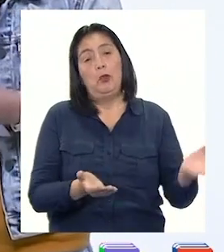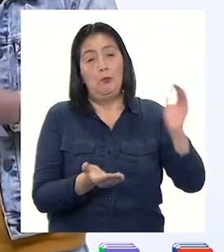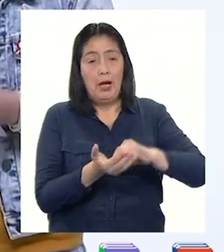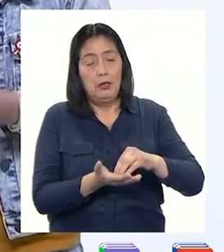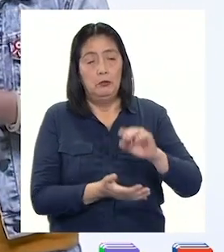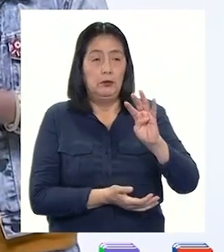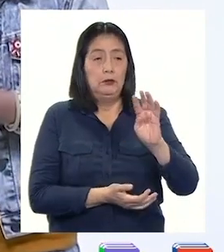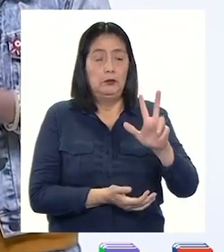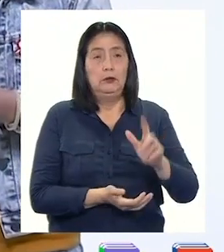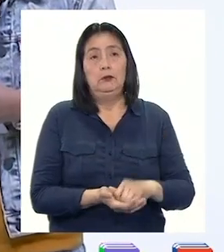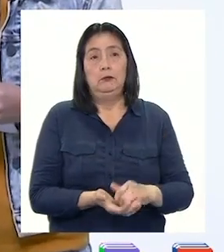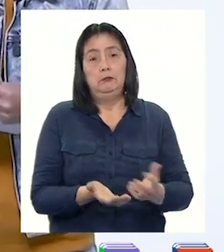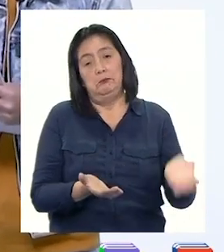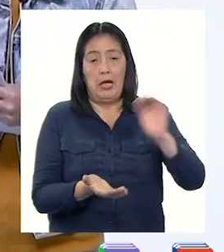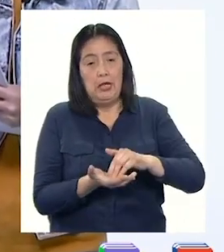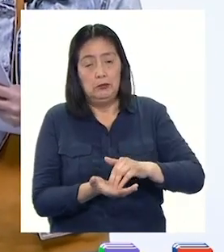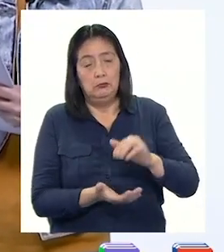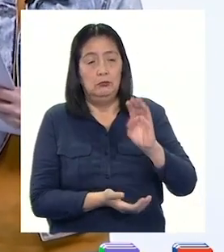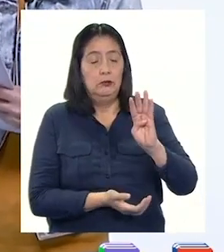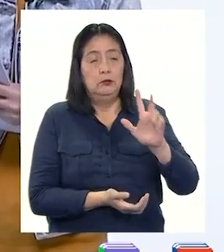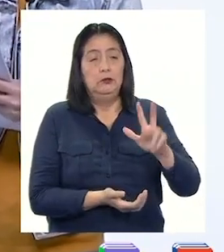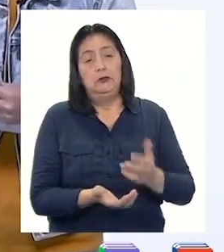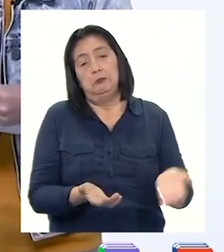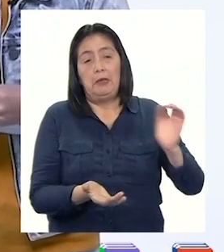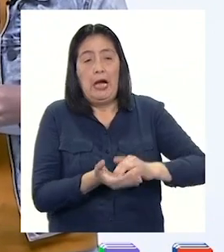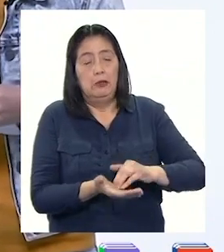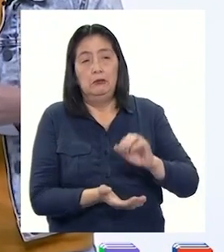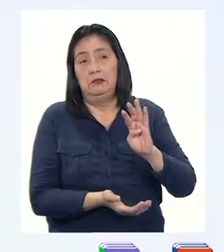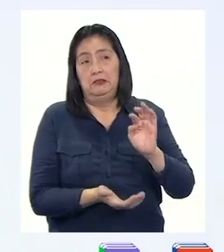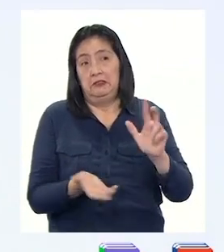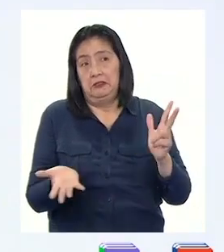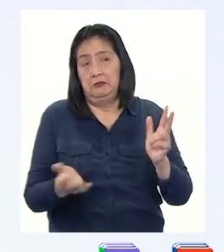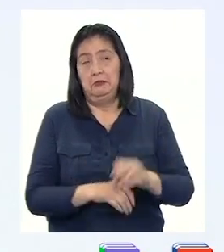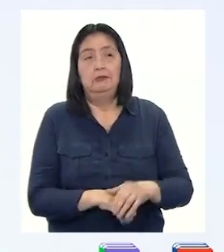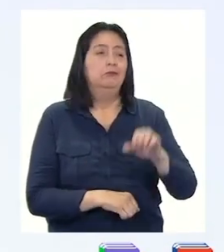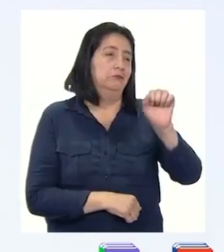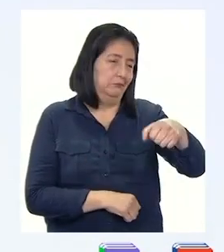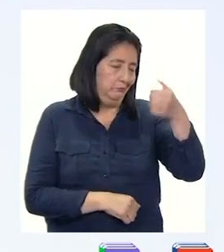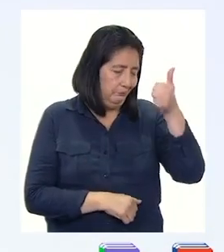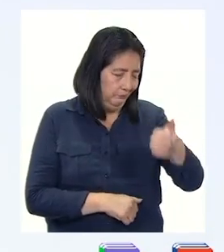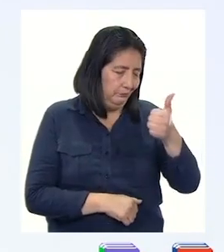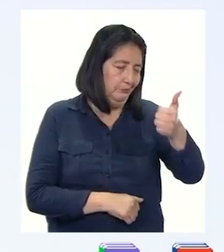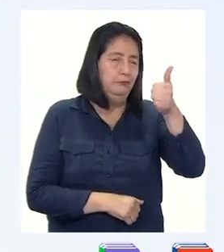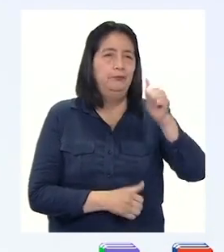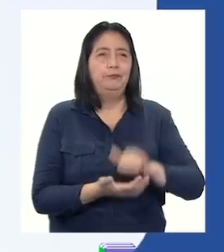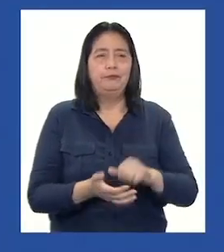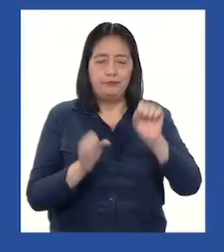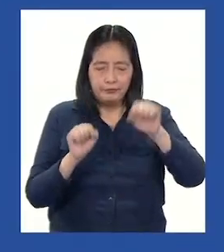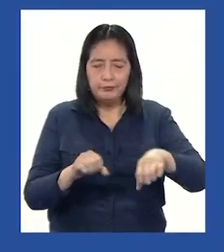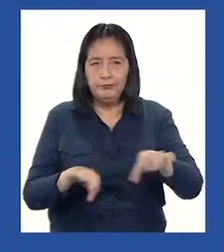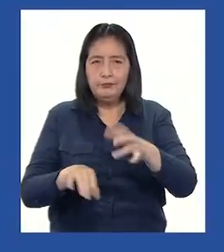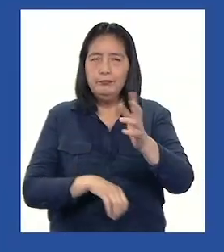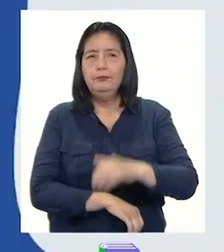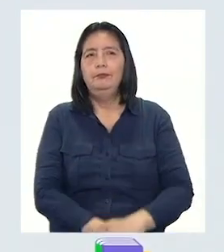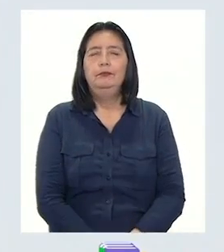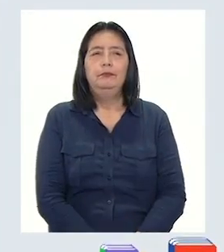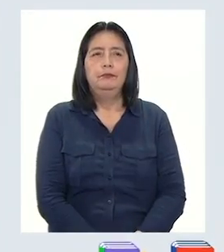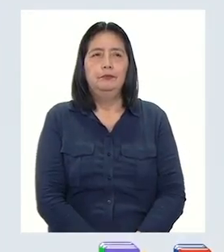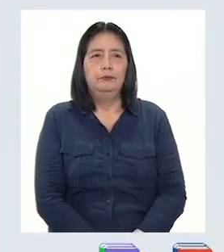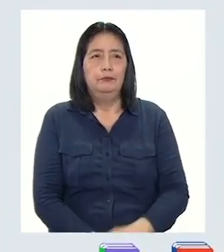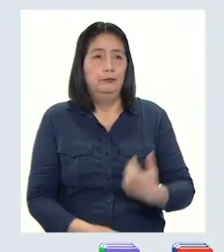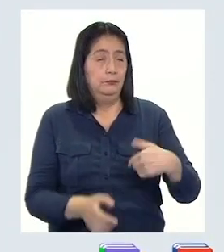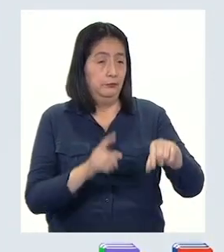otro 43. Luego otro más y finalmente otro más. ¡Excelente! ¡Hagamos eso!